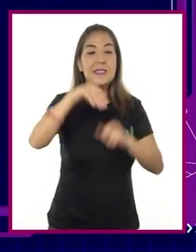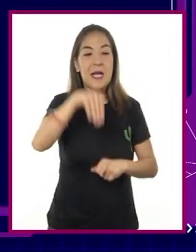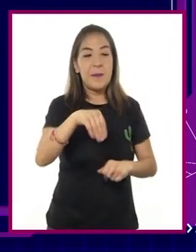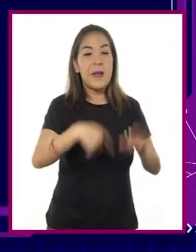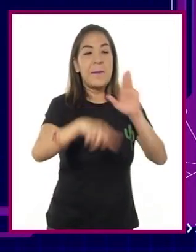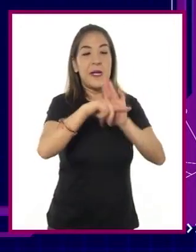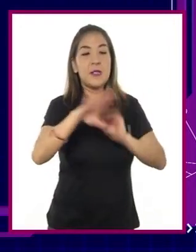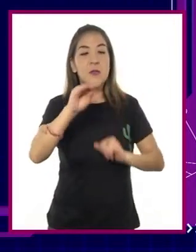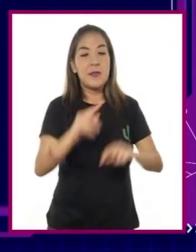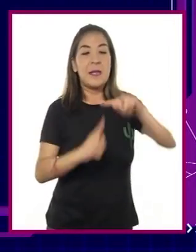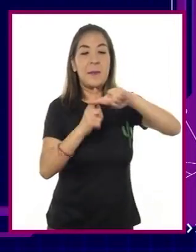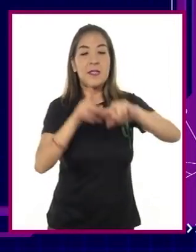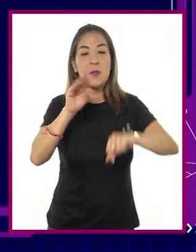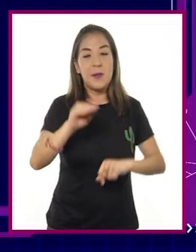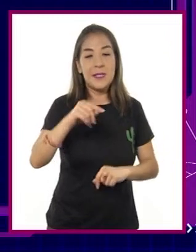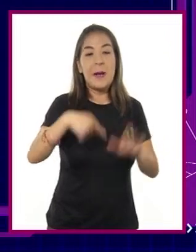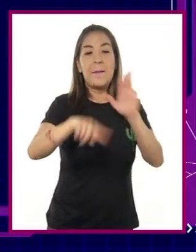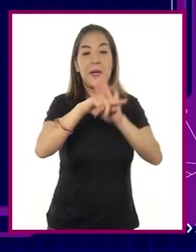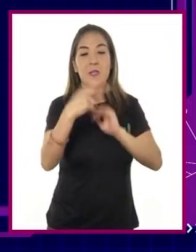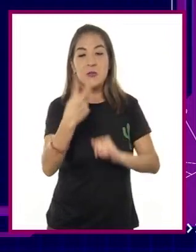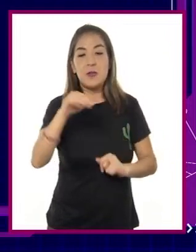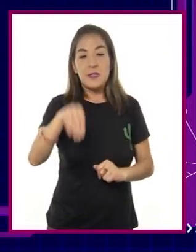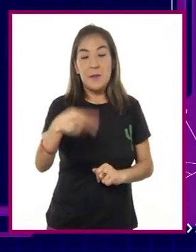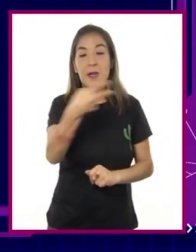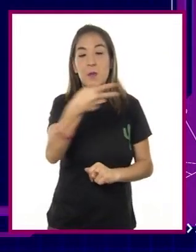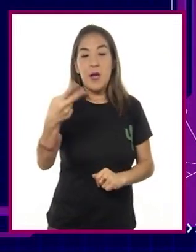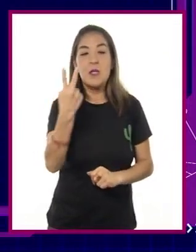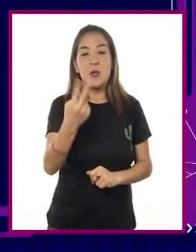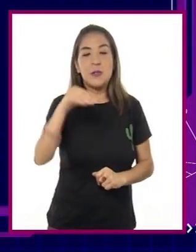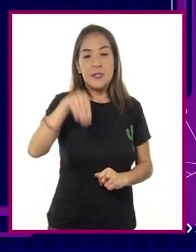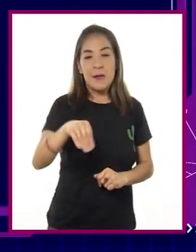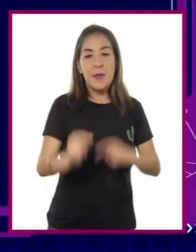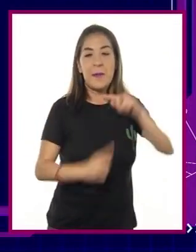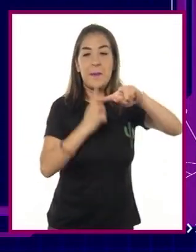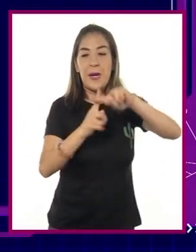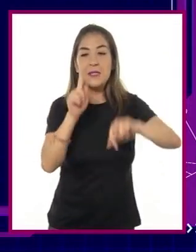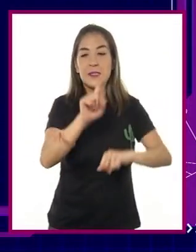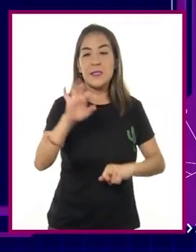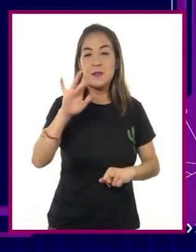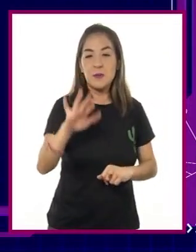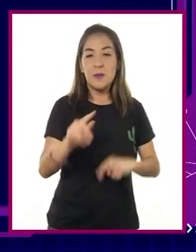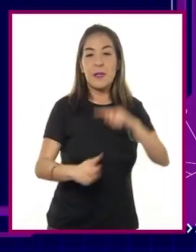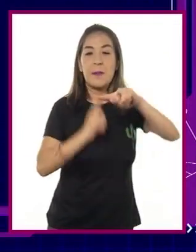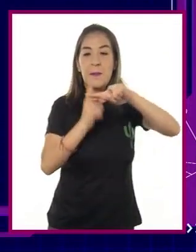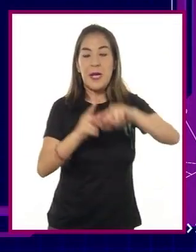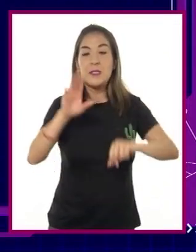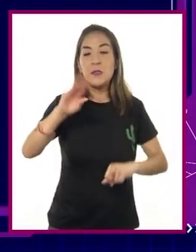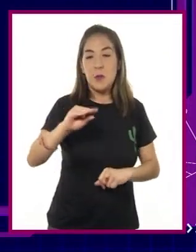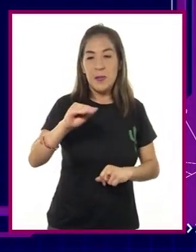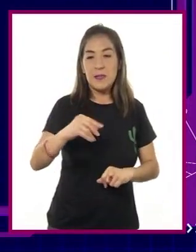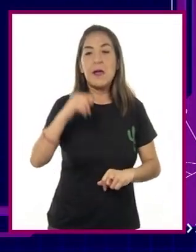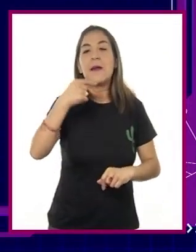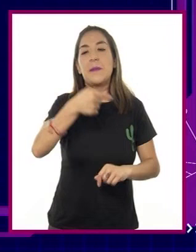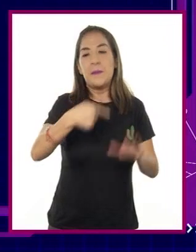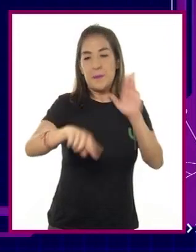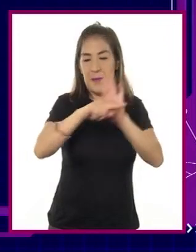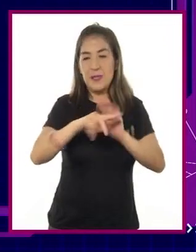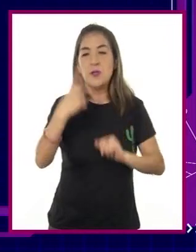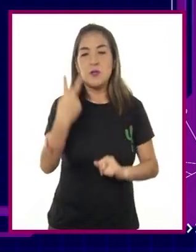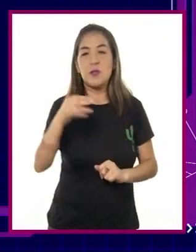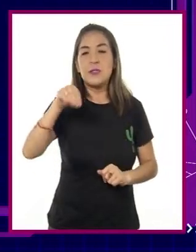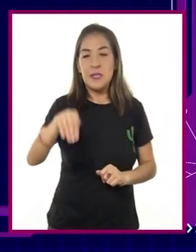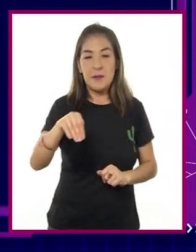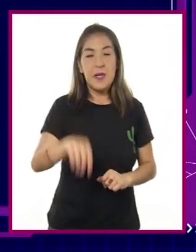90 menos 2m igual a 2m más 150 más 90 menos 2m. Del